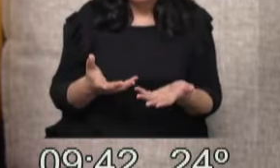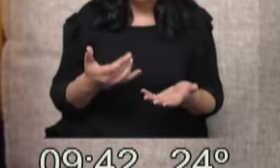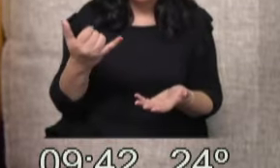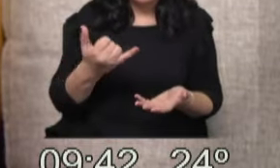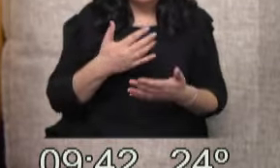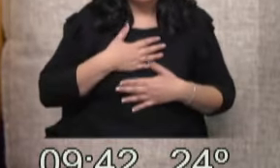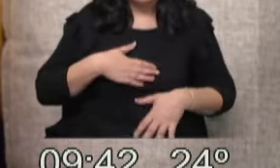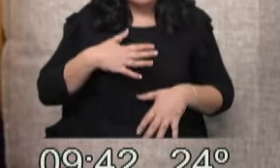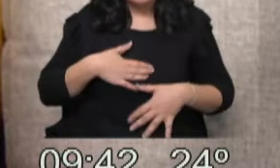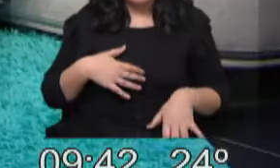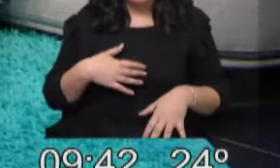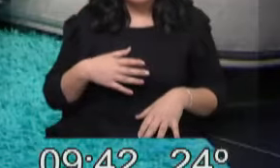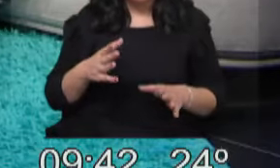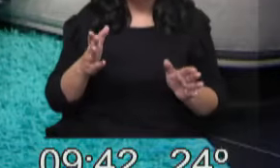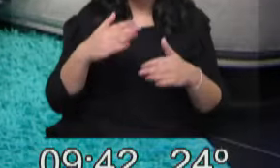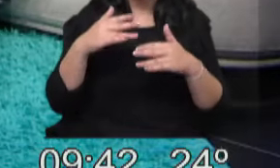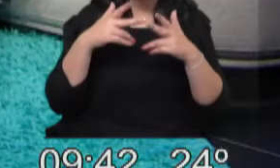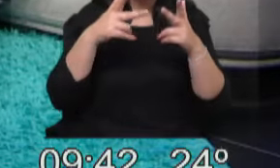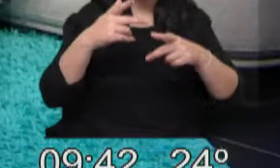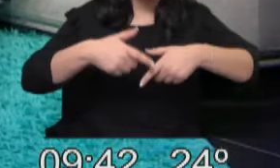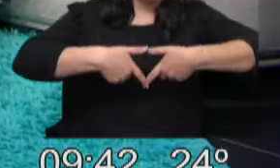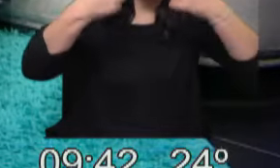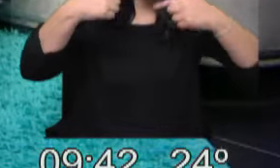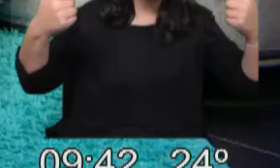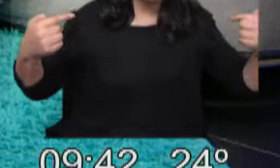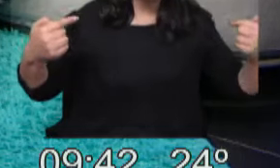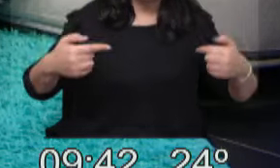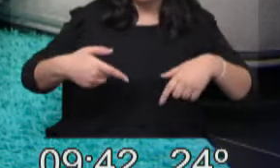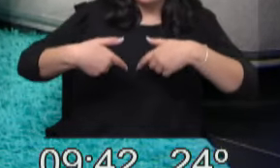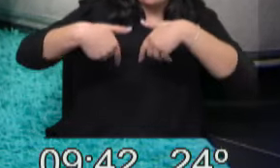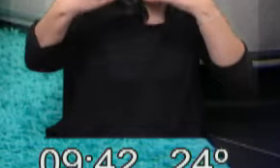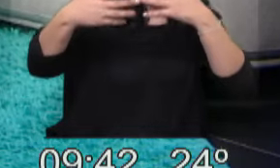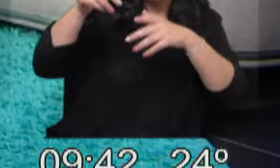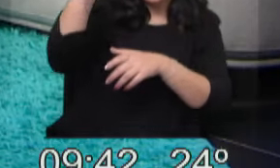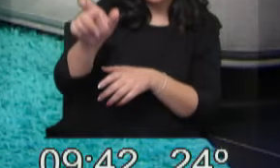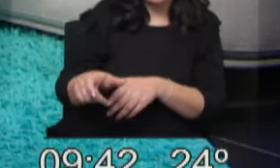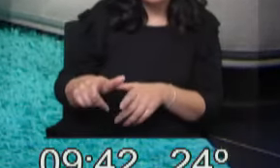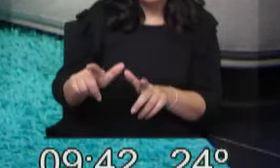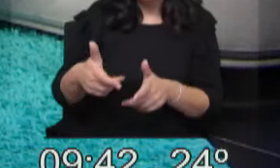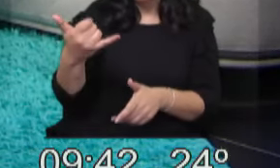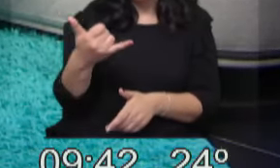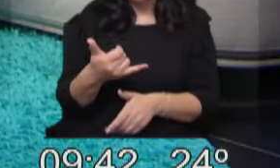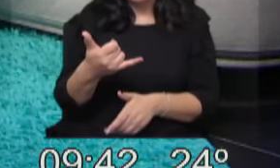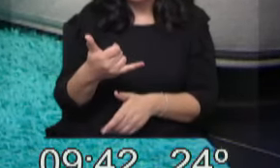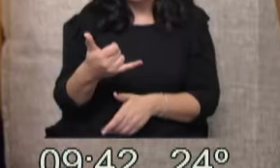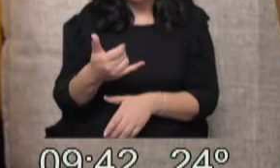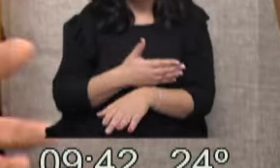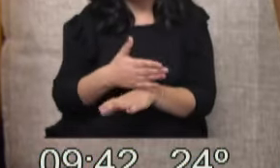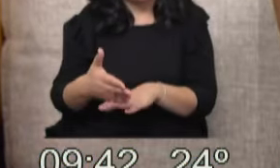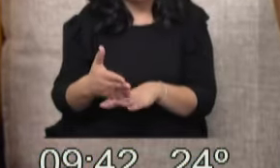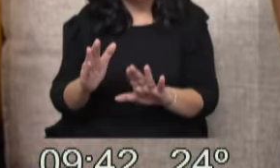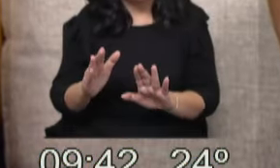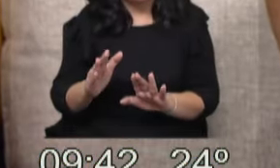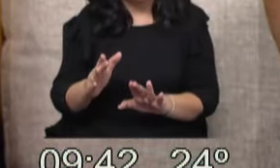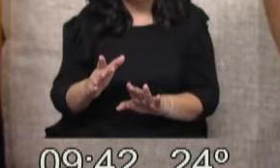tranquilidad eso de que no se puede decir cualquier cosa de cualquier persona sin tener este luego consecuencias si esto